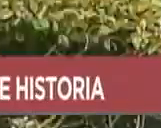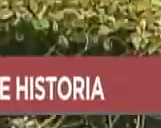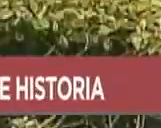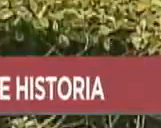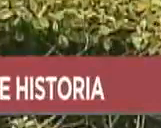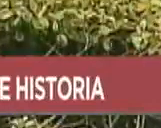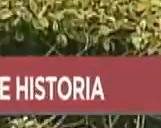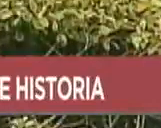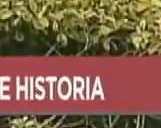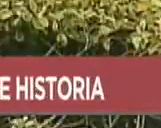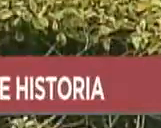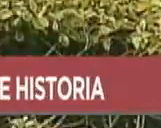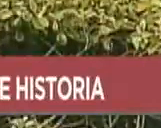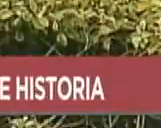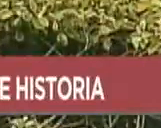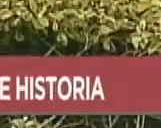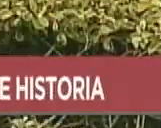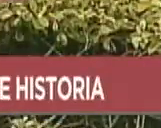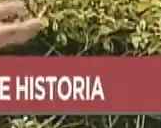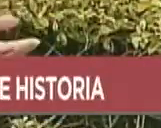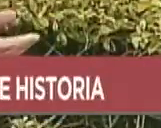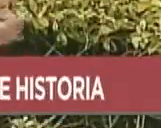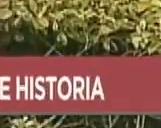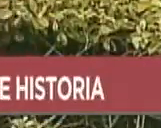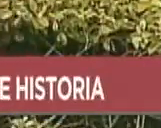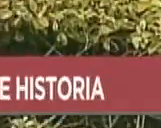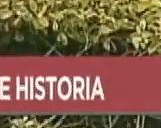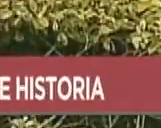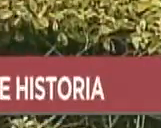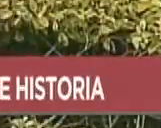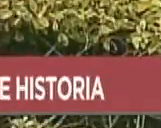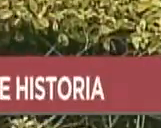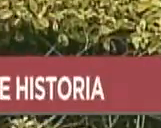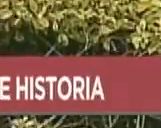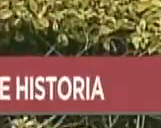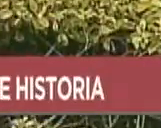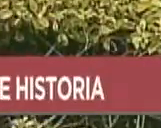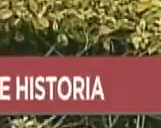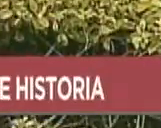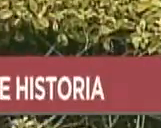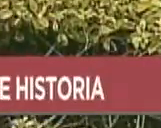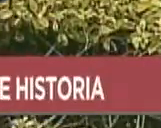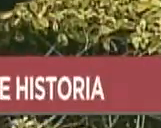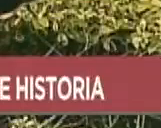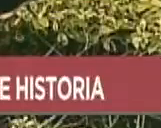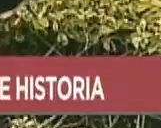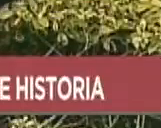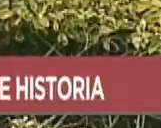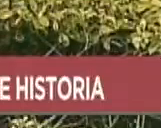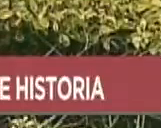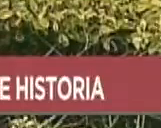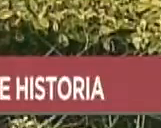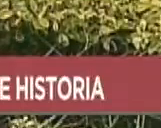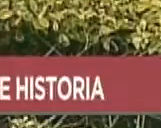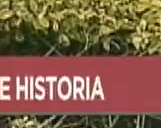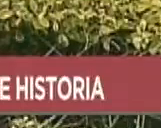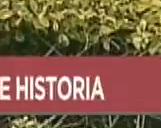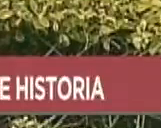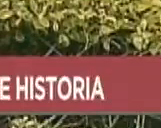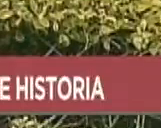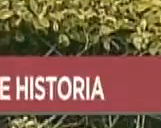bueno tú sabes que la historia la escriben los vencedores y conocemos cómo se llama el